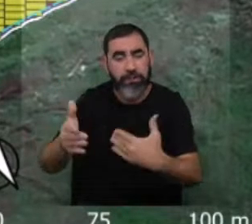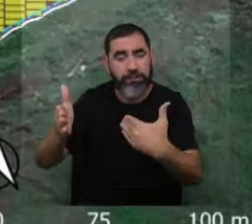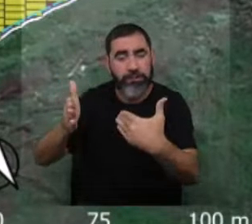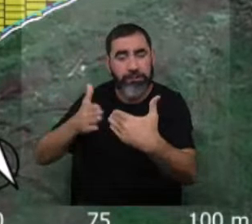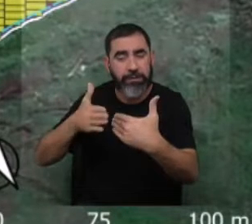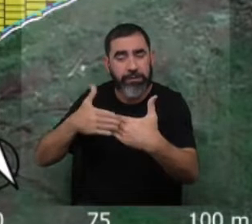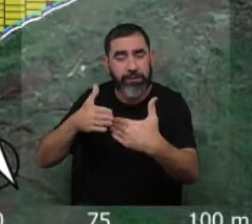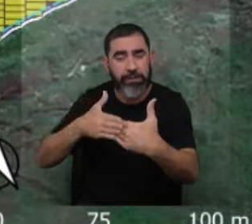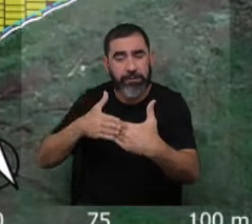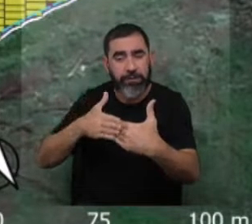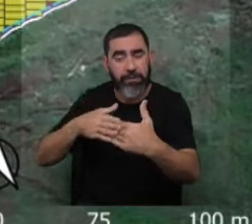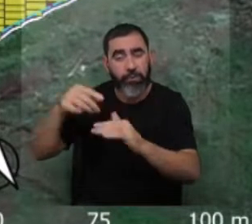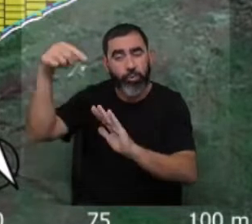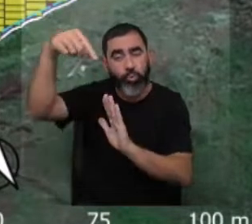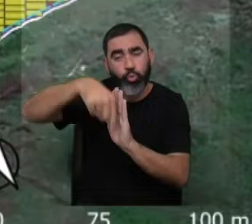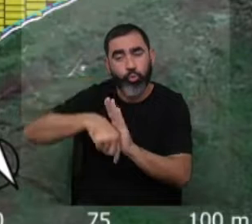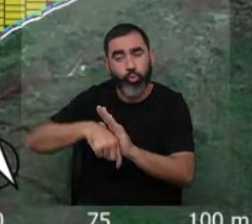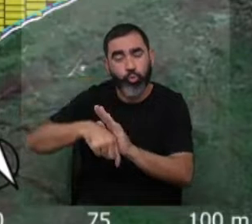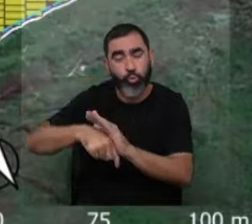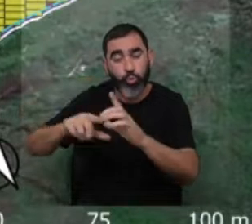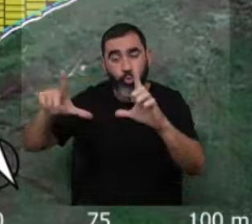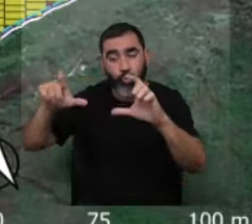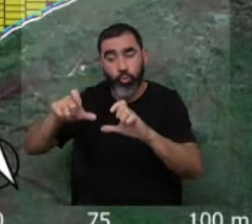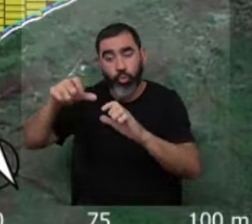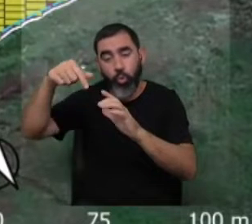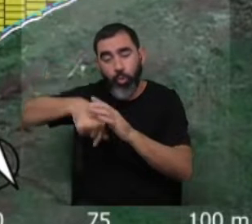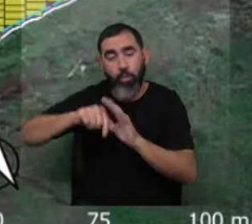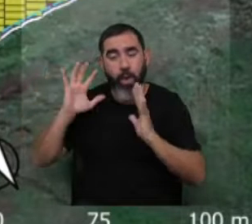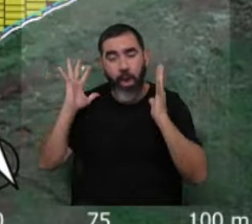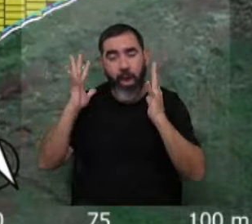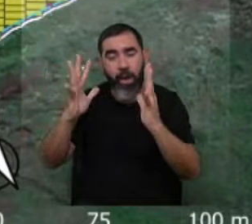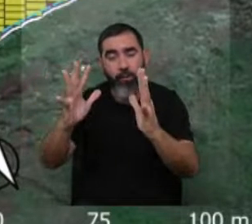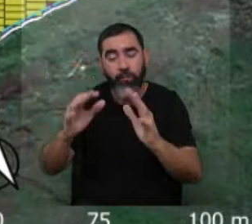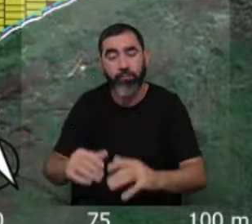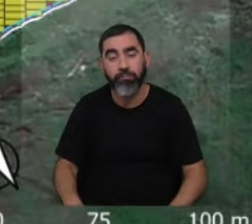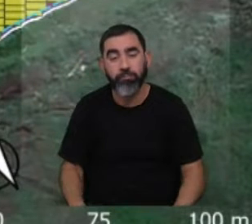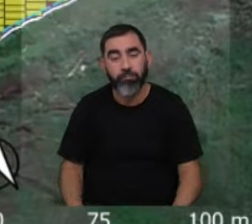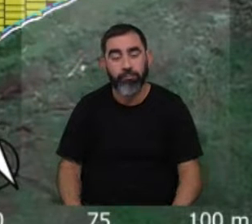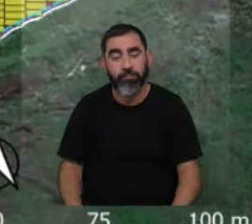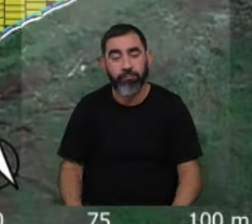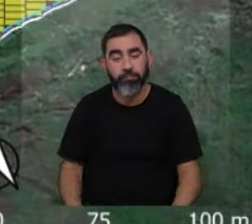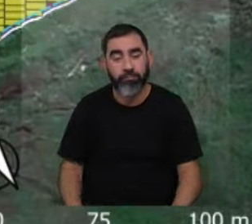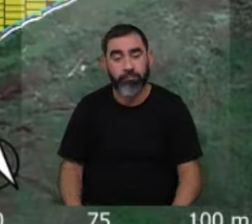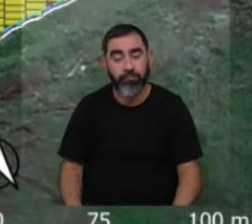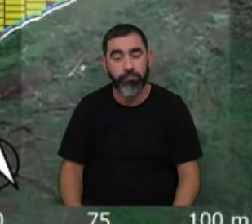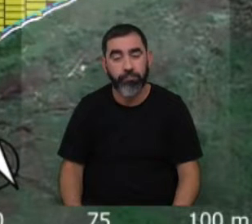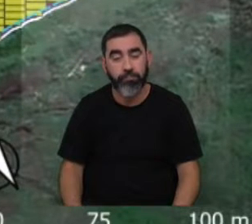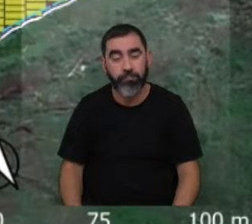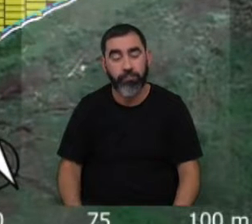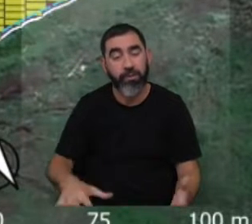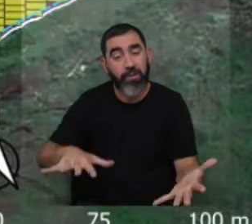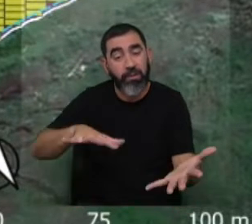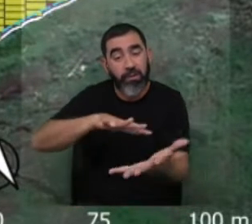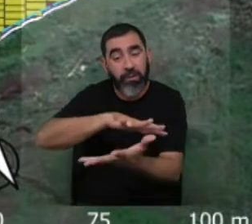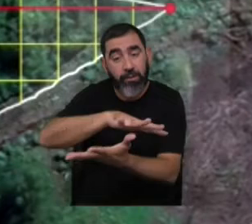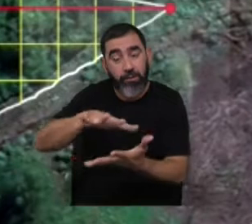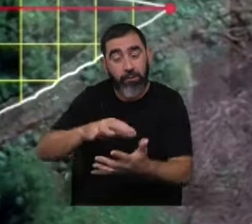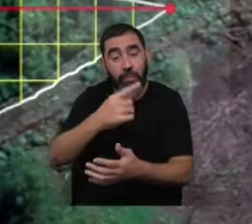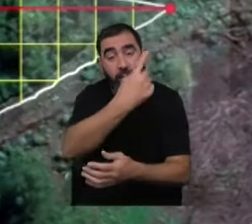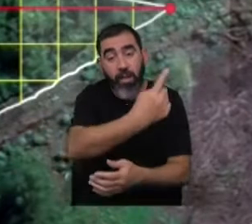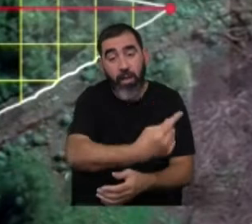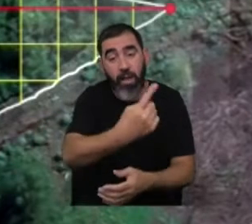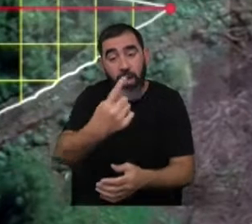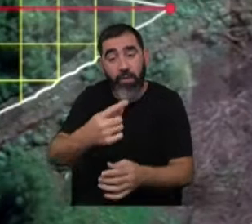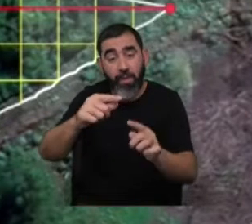cercano, sería al sur de esa imagen, es donde está el monte plantado. Bien, cada uno de, digamos, esos son los espacios que ustedes decían, y cada uno